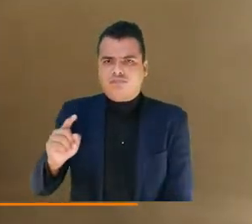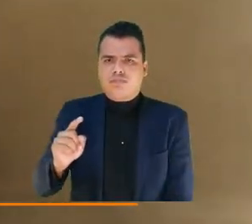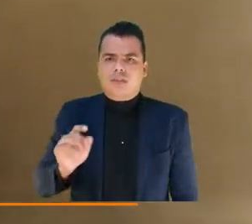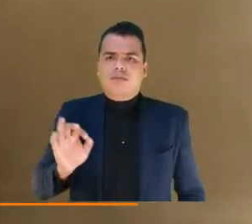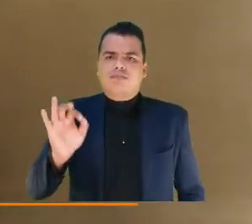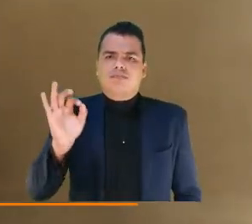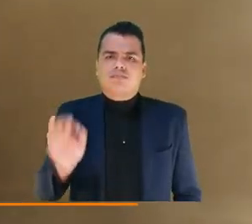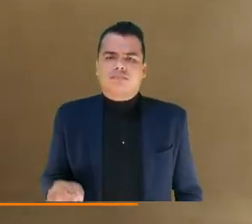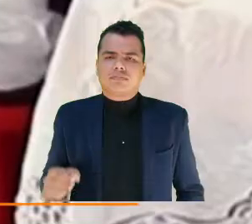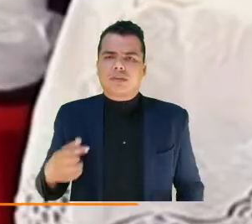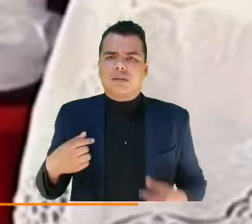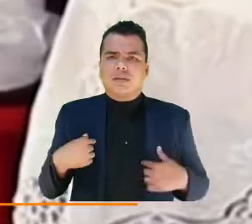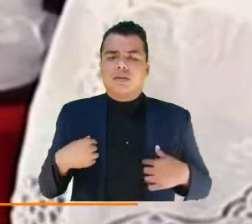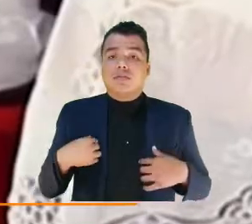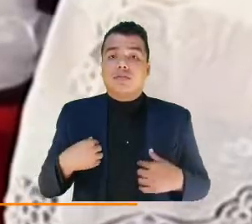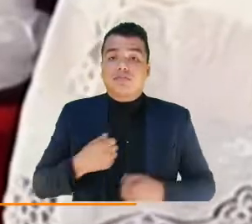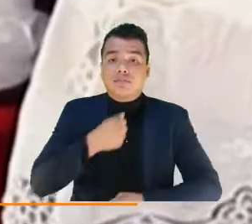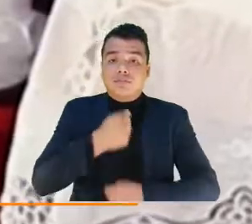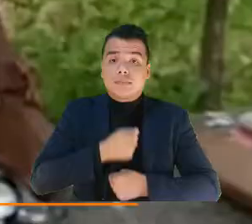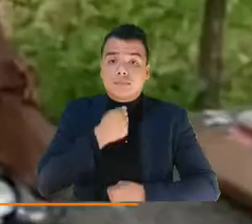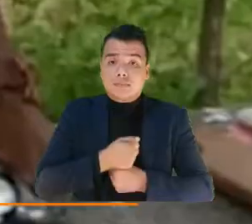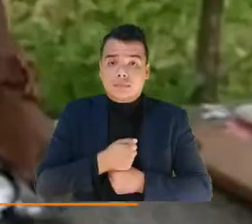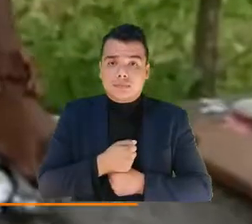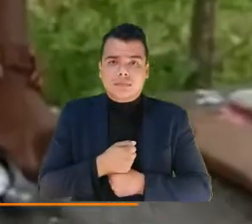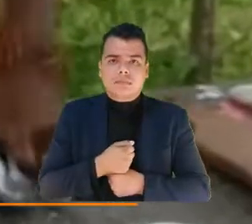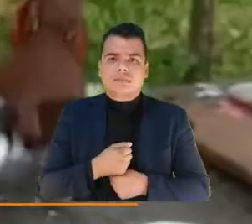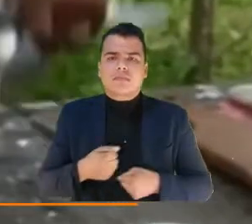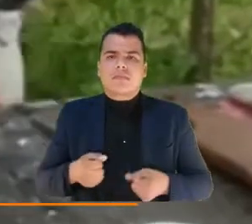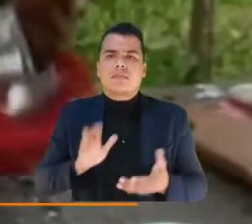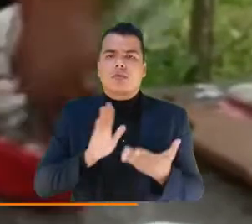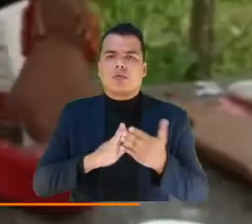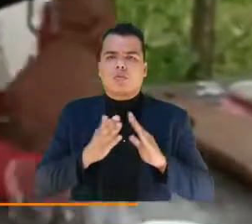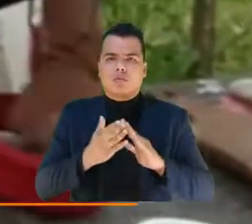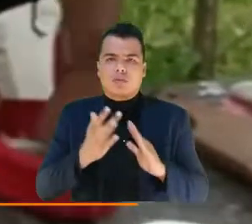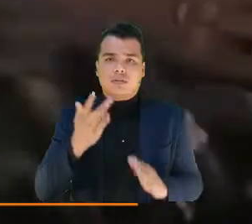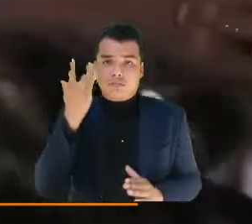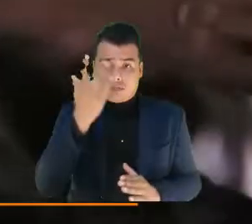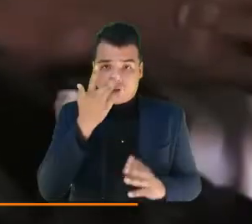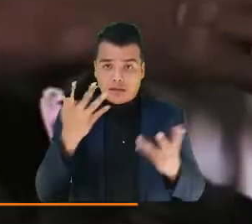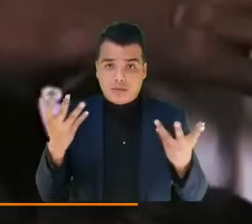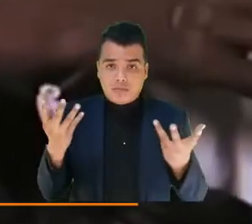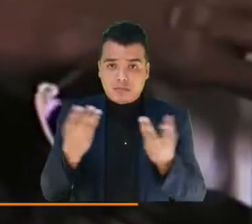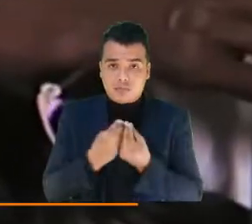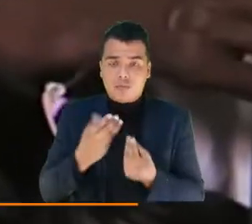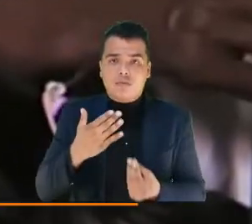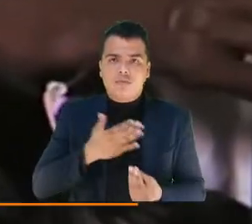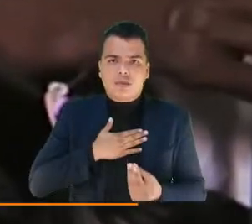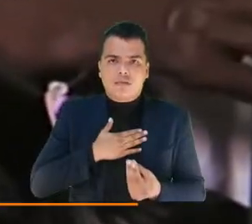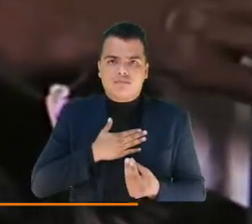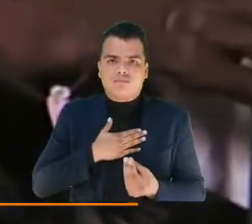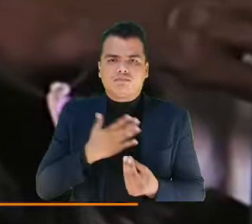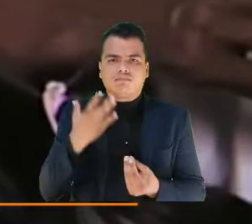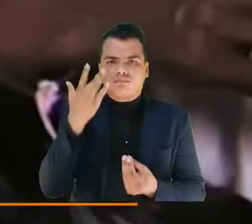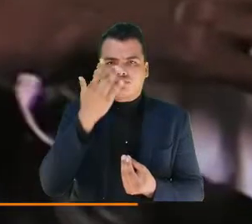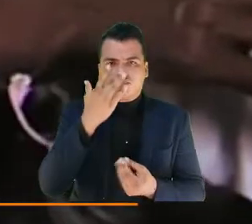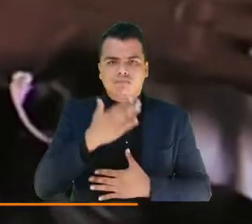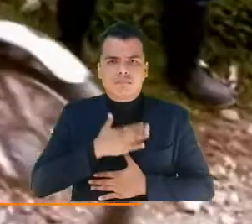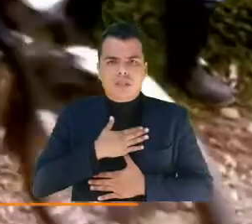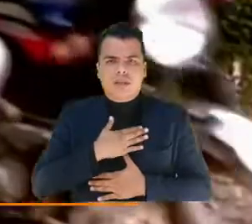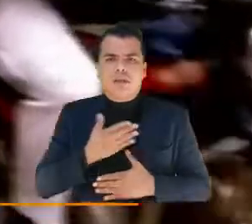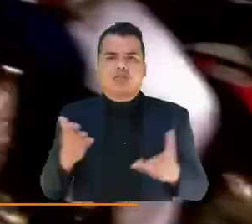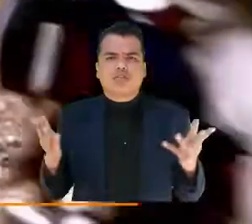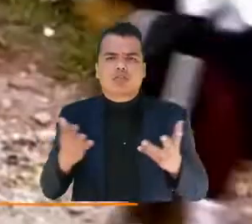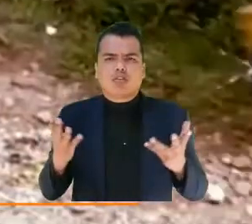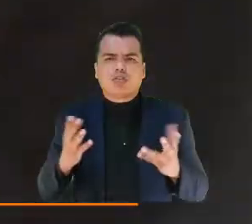de este país, y no es así. Más que del sector minero, soy de una comunidad negra, una comunidad afrodescendiente del departamento